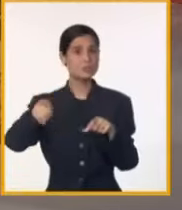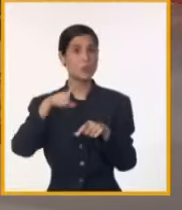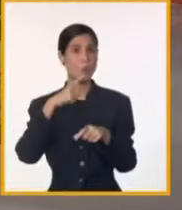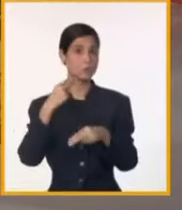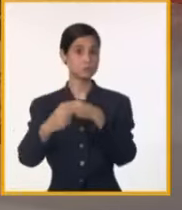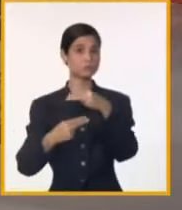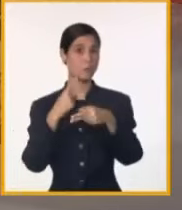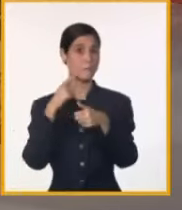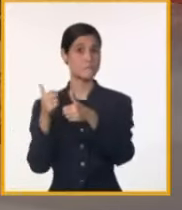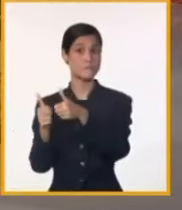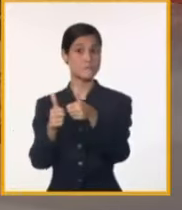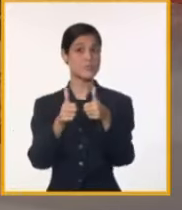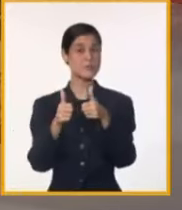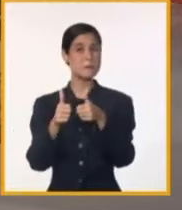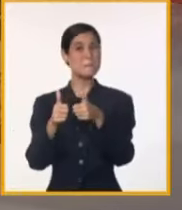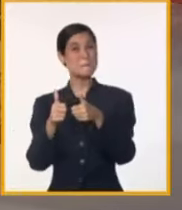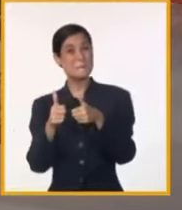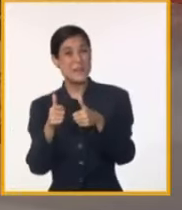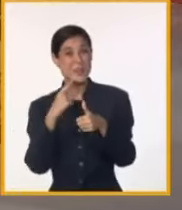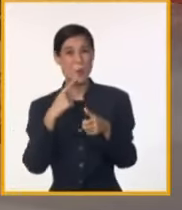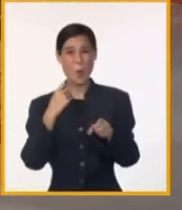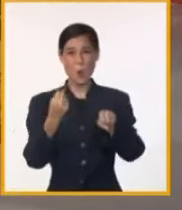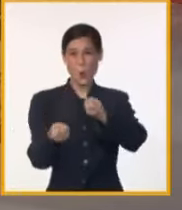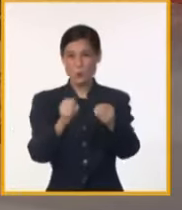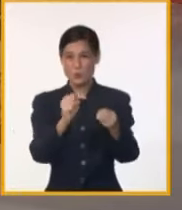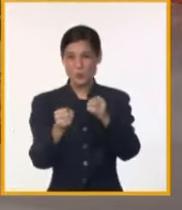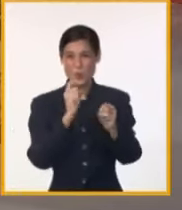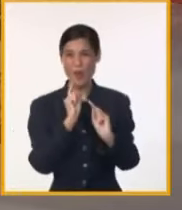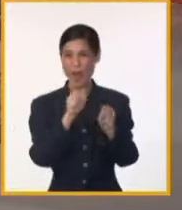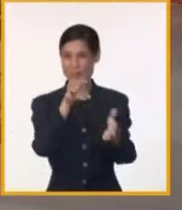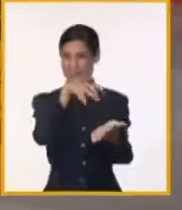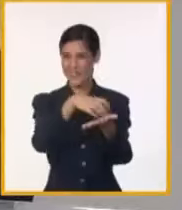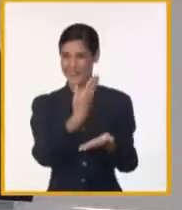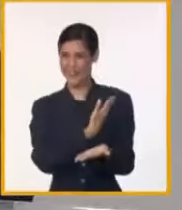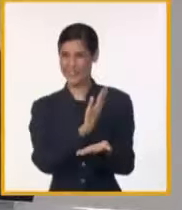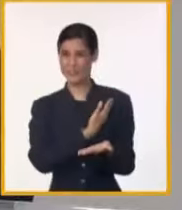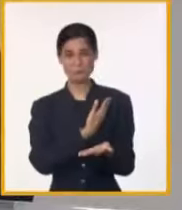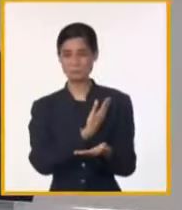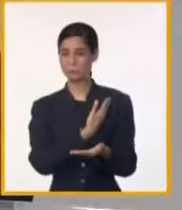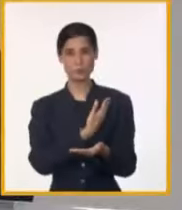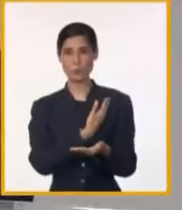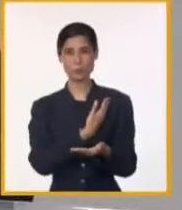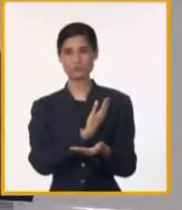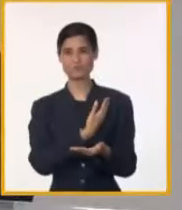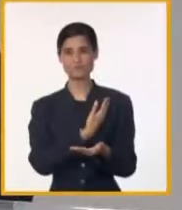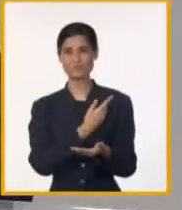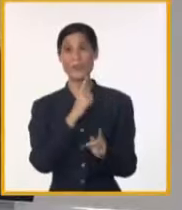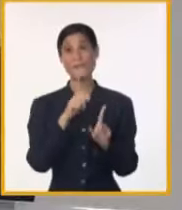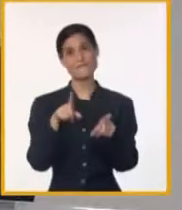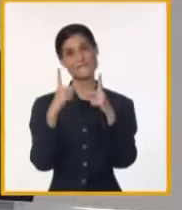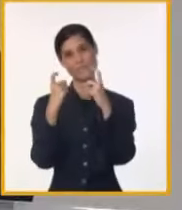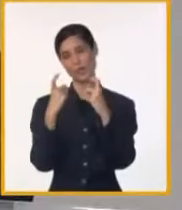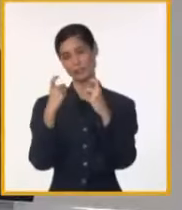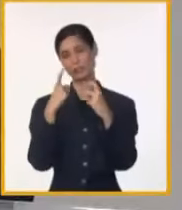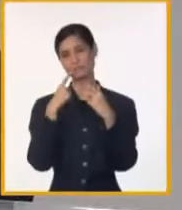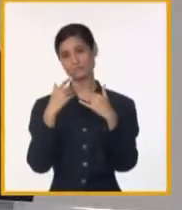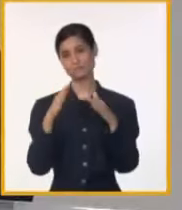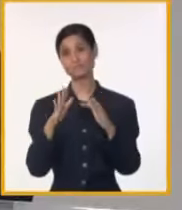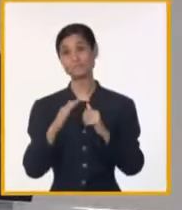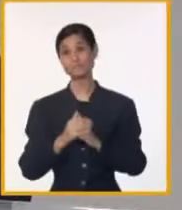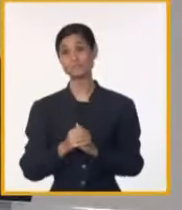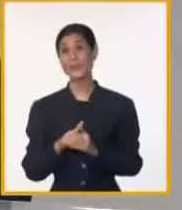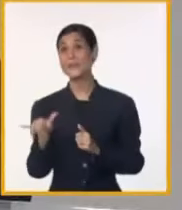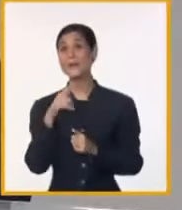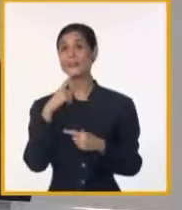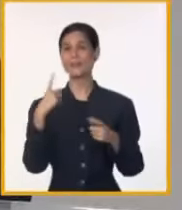logrado controlar el territorio de la franja de gas y eso sí representa un desafío y una diferencia sustancial con las otras